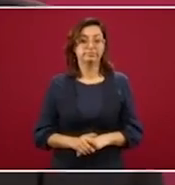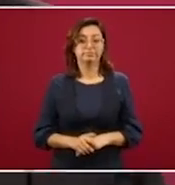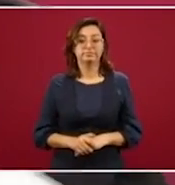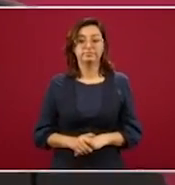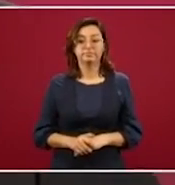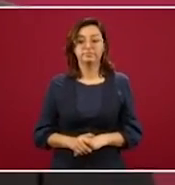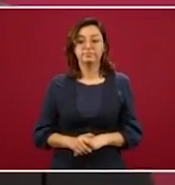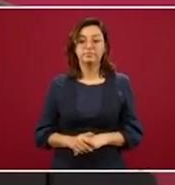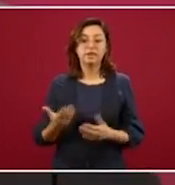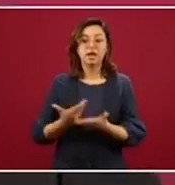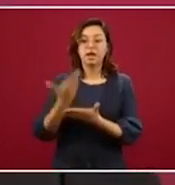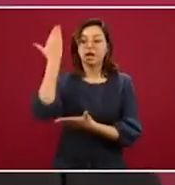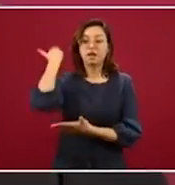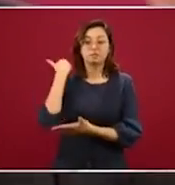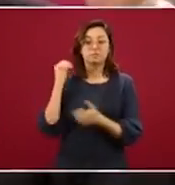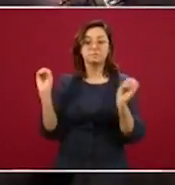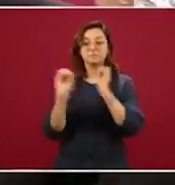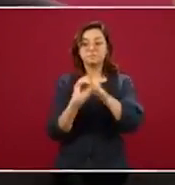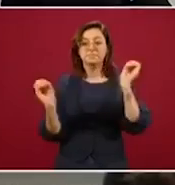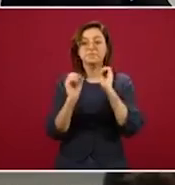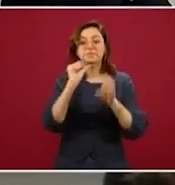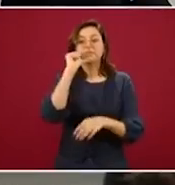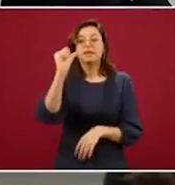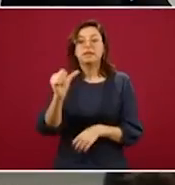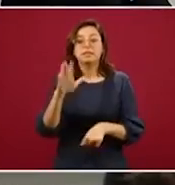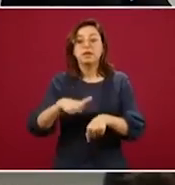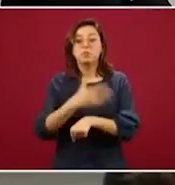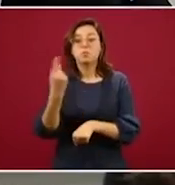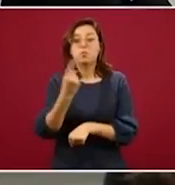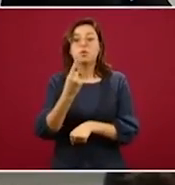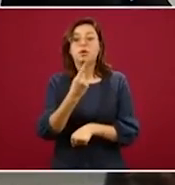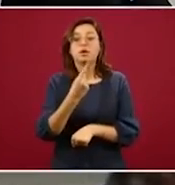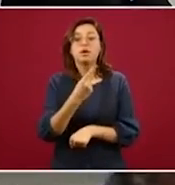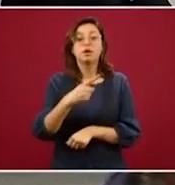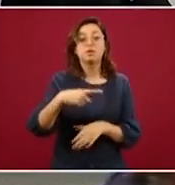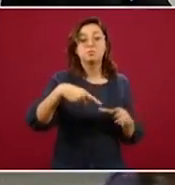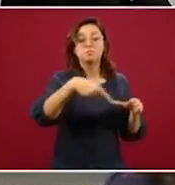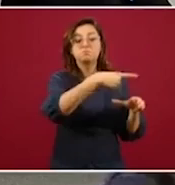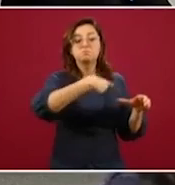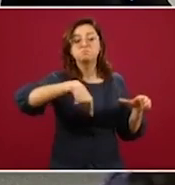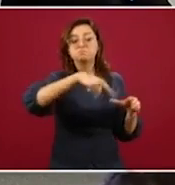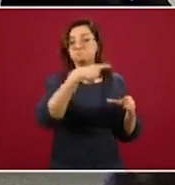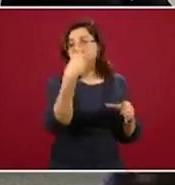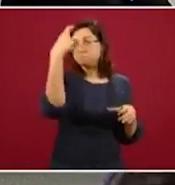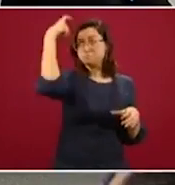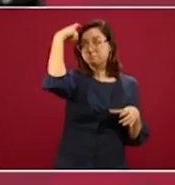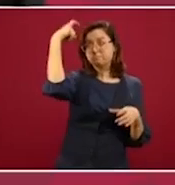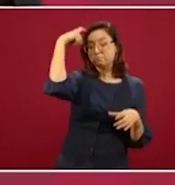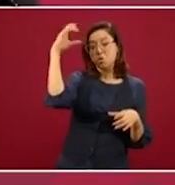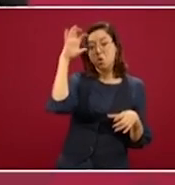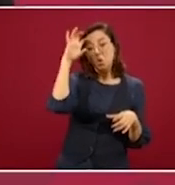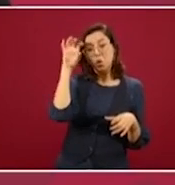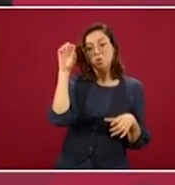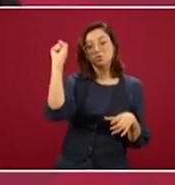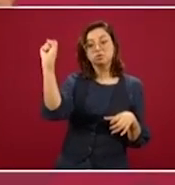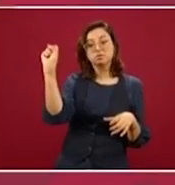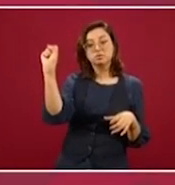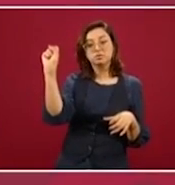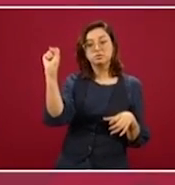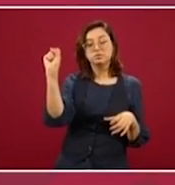No había nada de eso, porque eso no está en la concepción